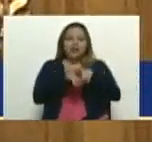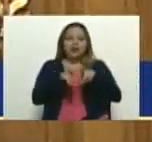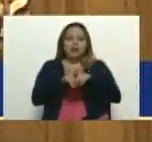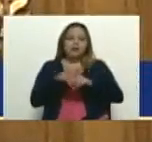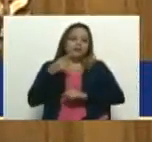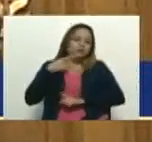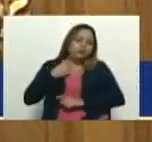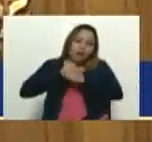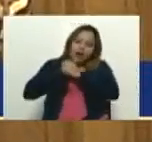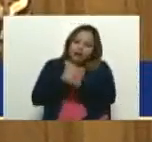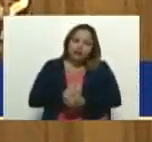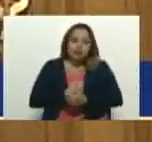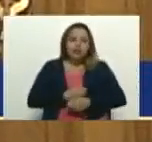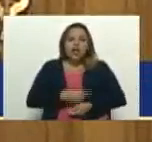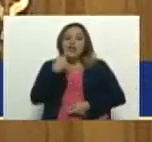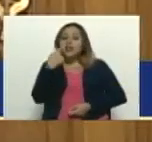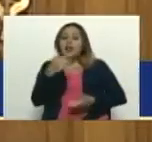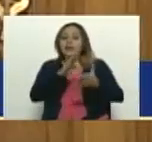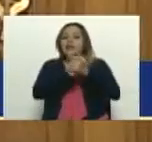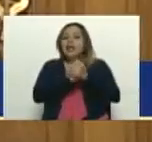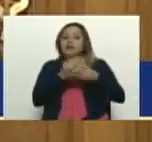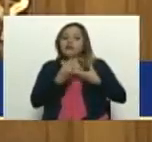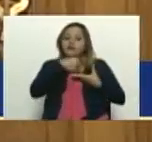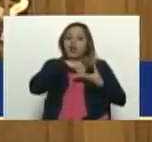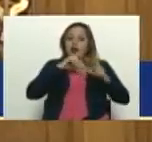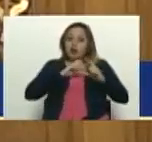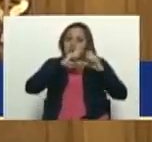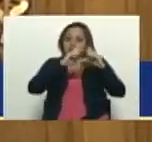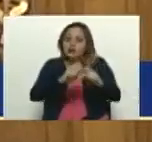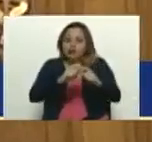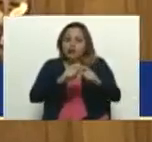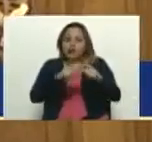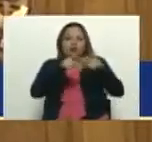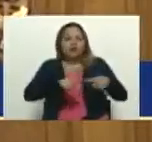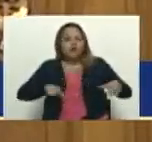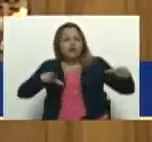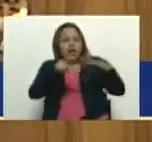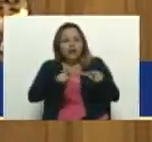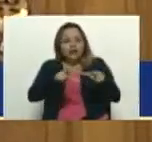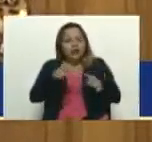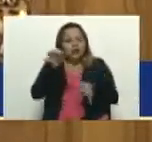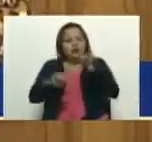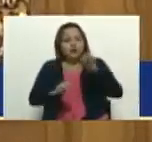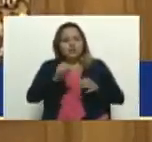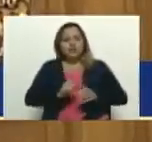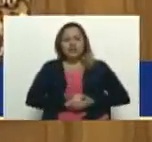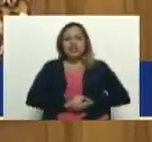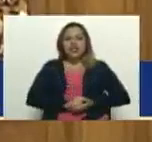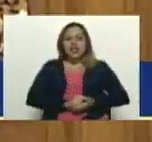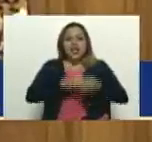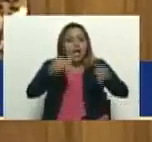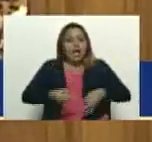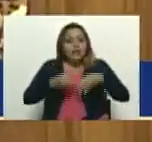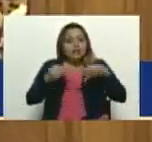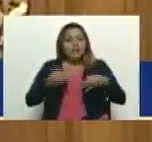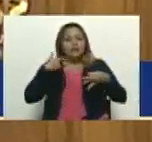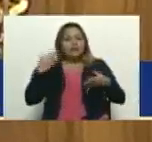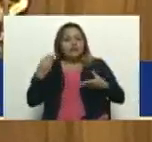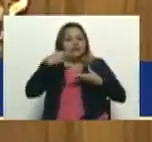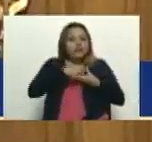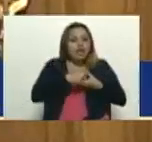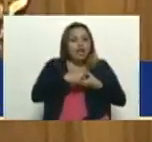que la amistad tiene en mi corazón un templo y un tribunal a los cuales consagro mis deberes,